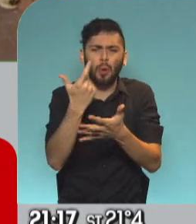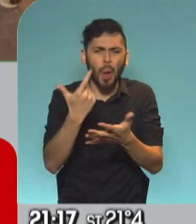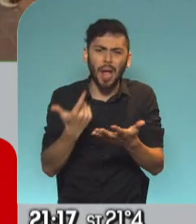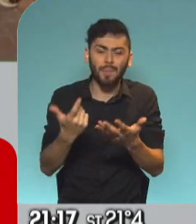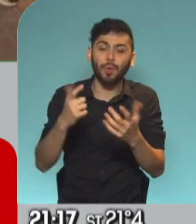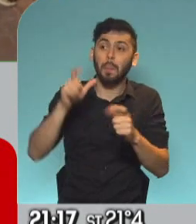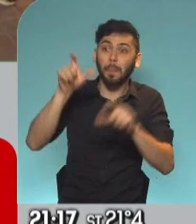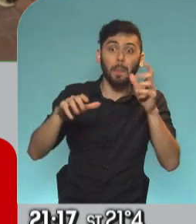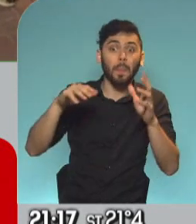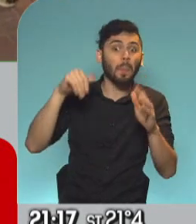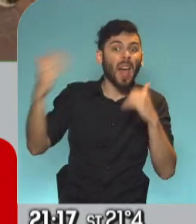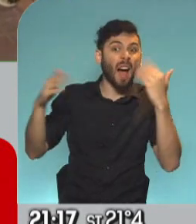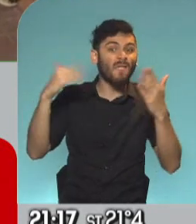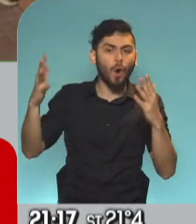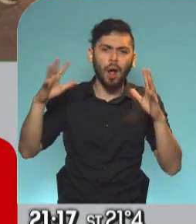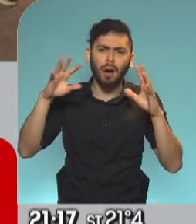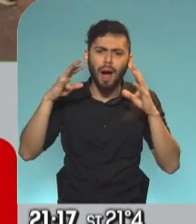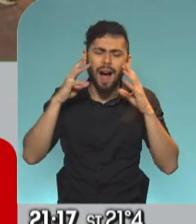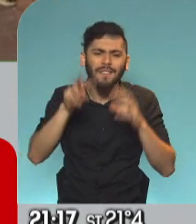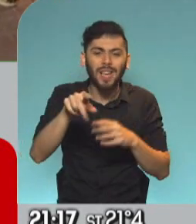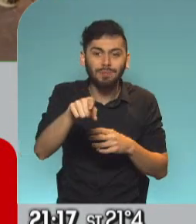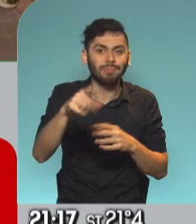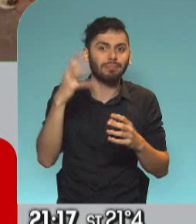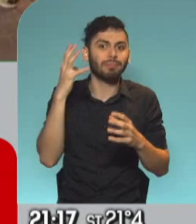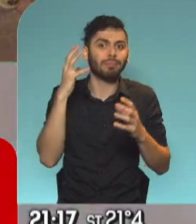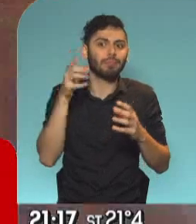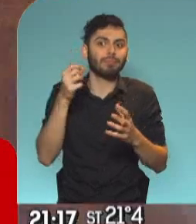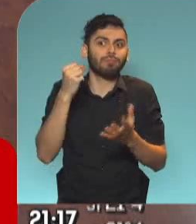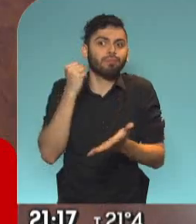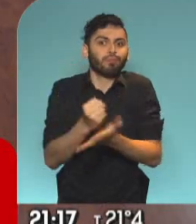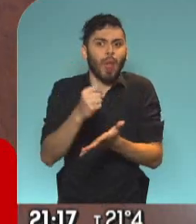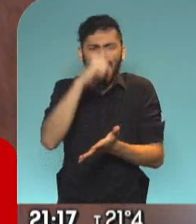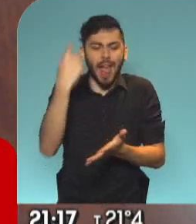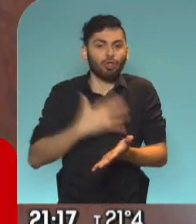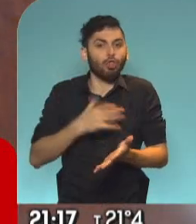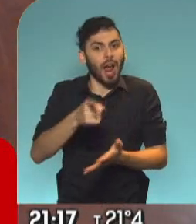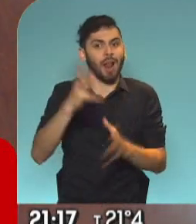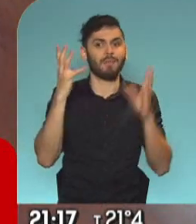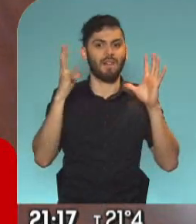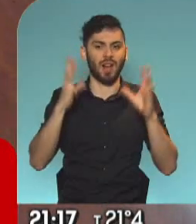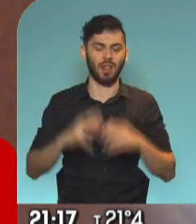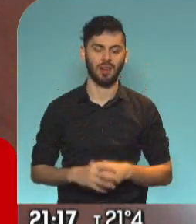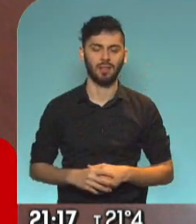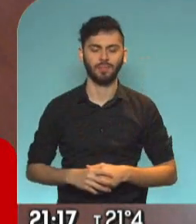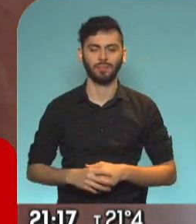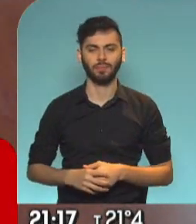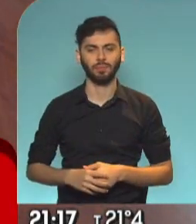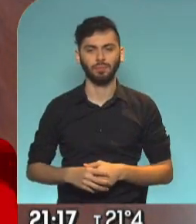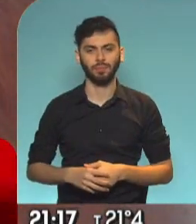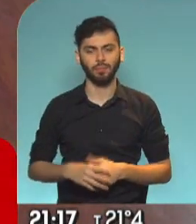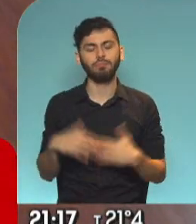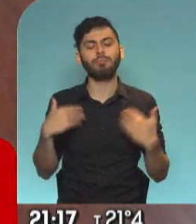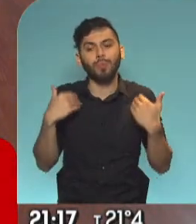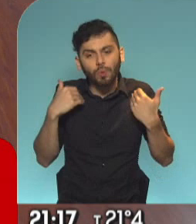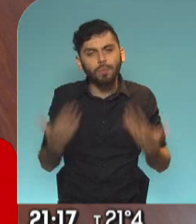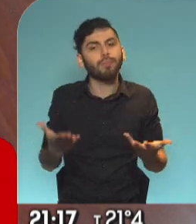todo el mundo a ver. Y es nuestro gran símbolo nacional. Y por supuesto que vamos a seguir recordando a